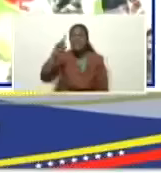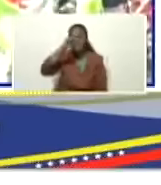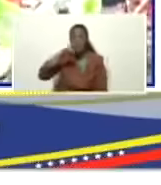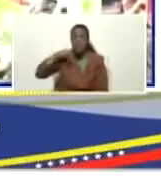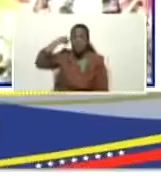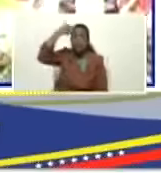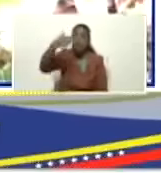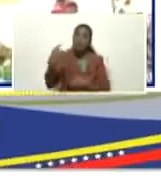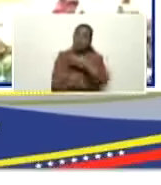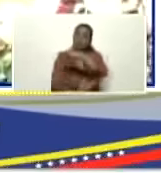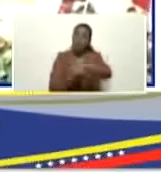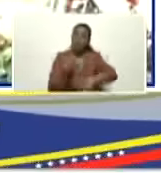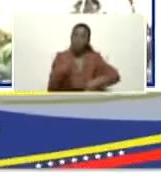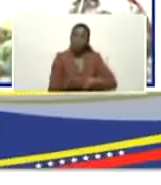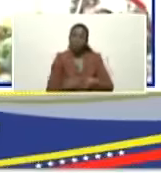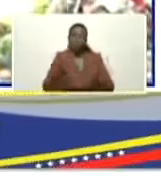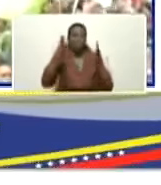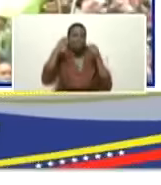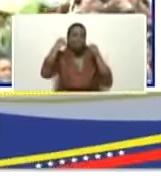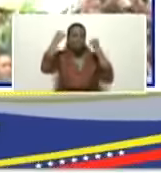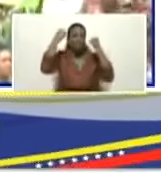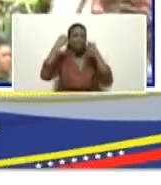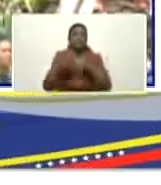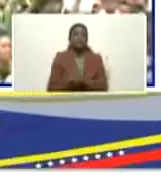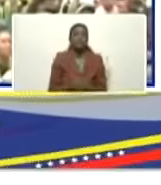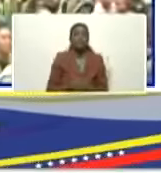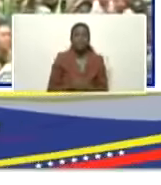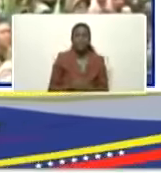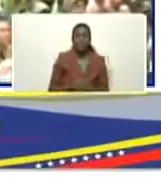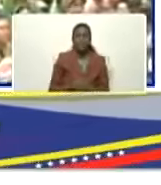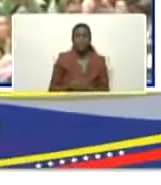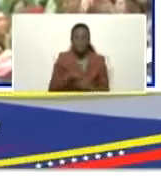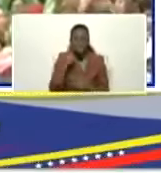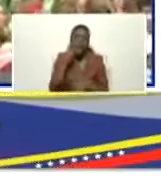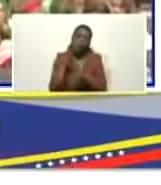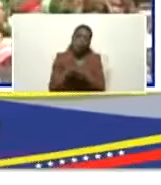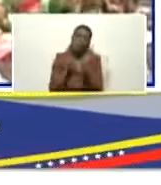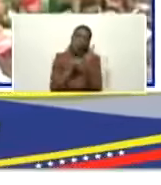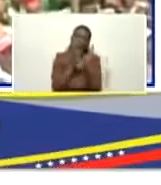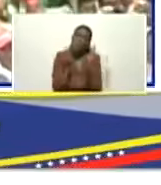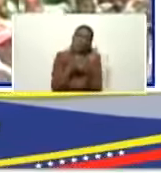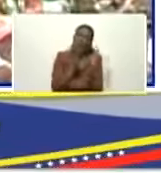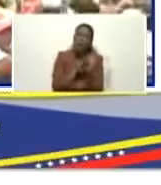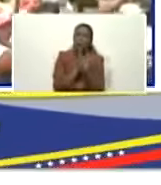años heroicos de Revolución Bolivariana. Pero yo les pido dos cosas.